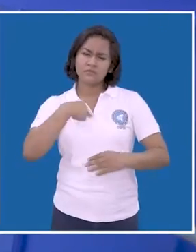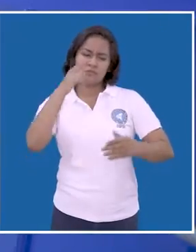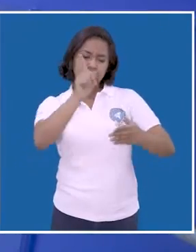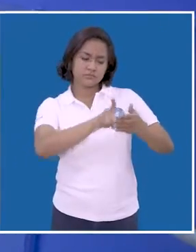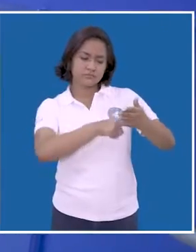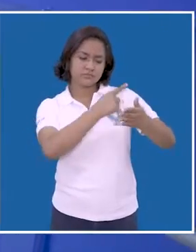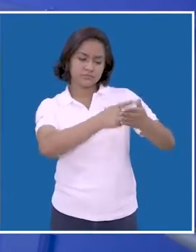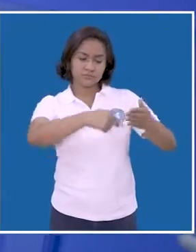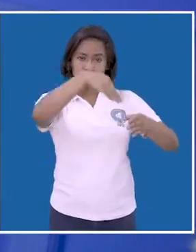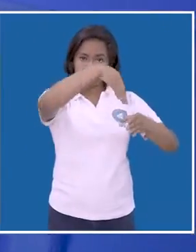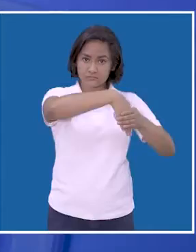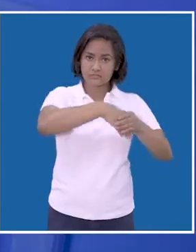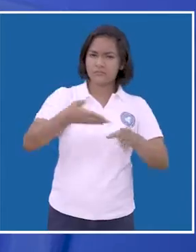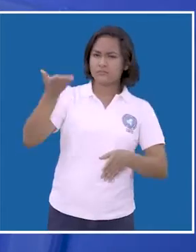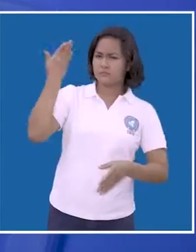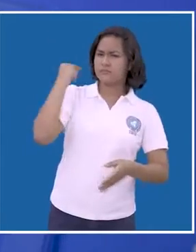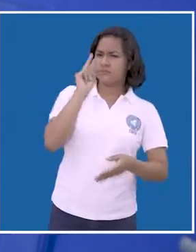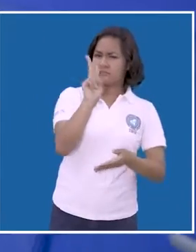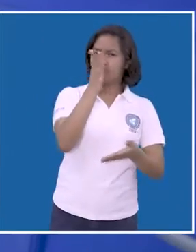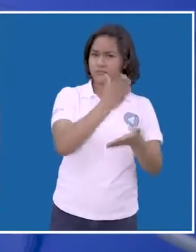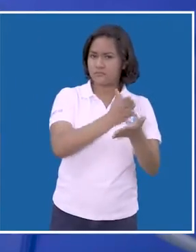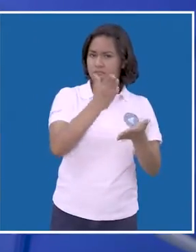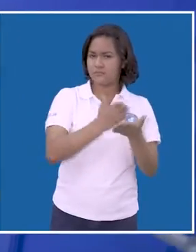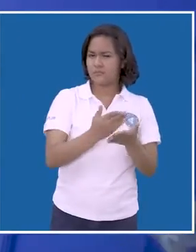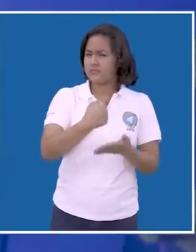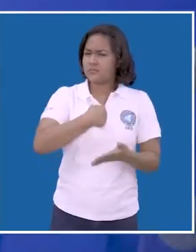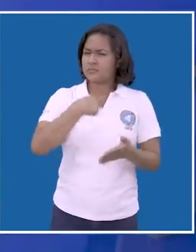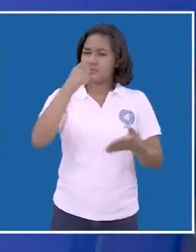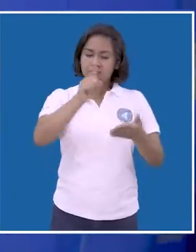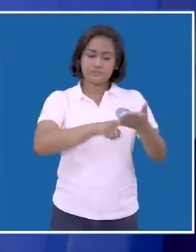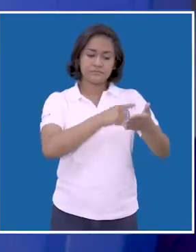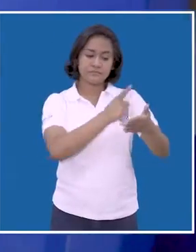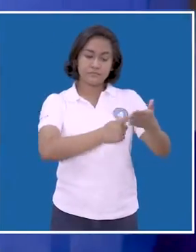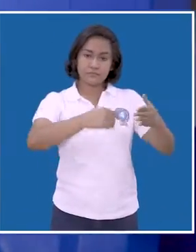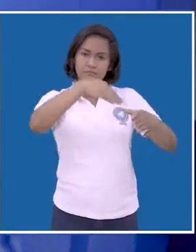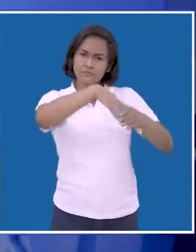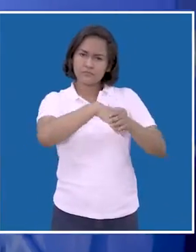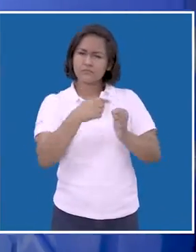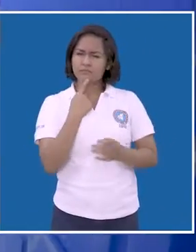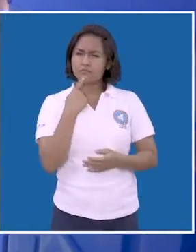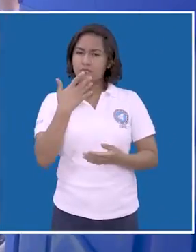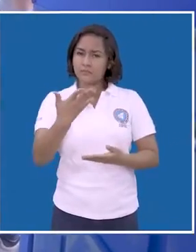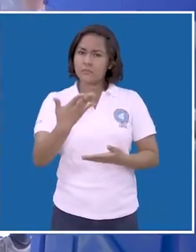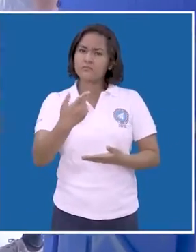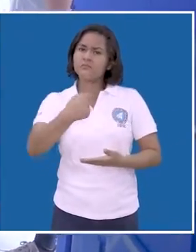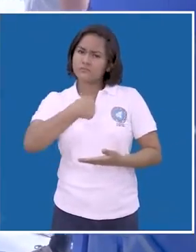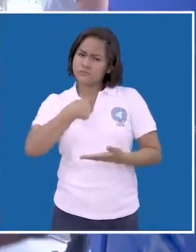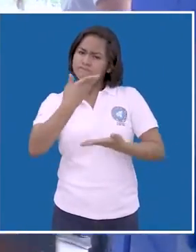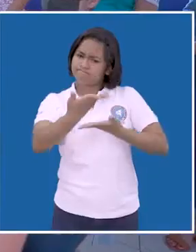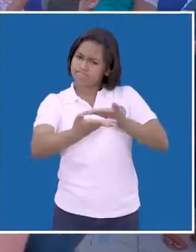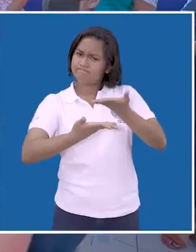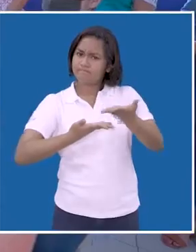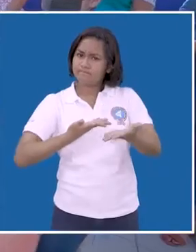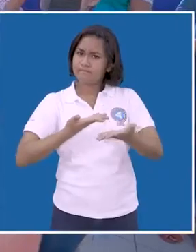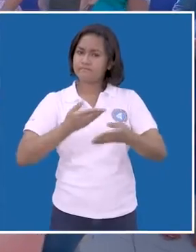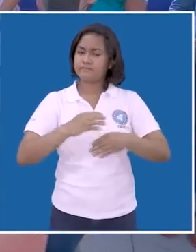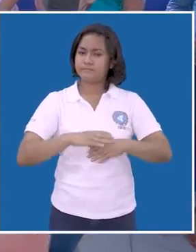He votado dos veces. Yo voto porque las veces que lo he hecho ha sido con confianza.